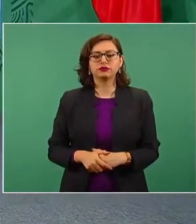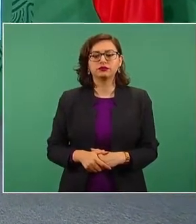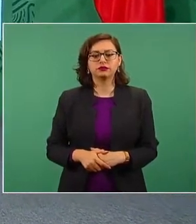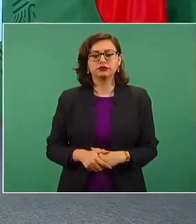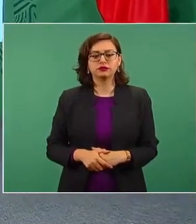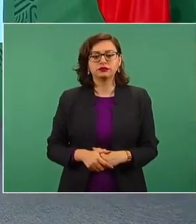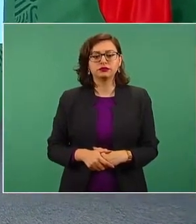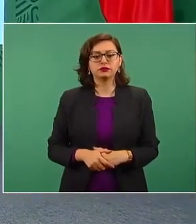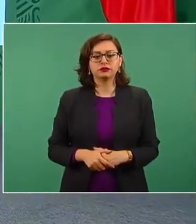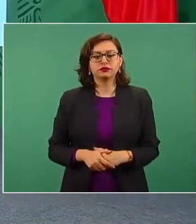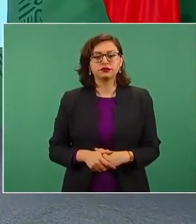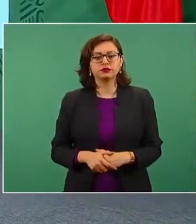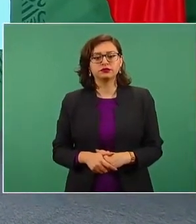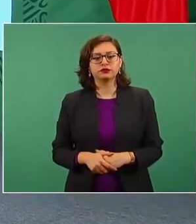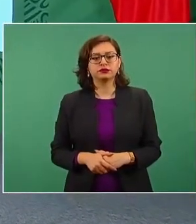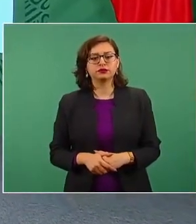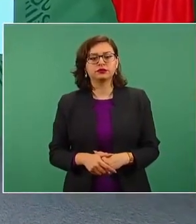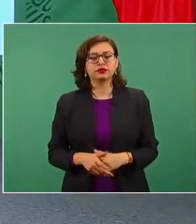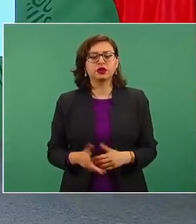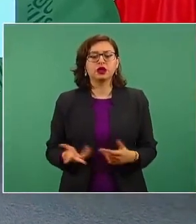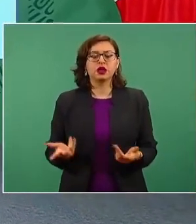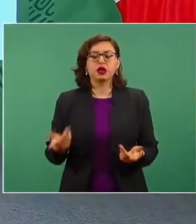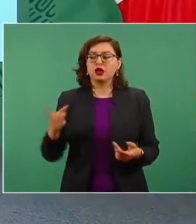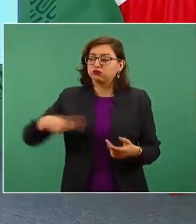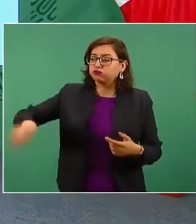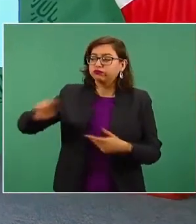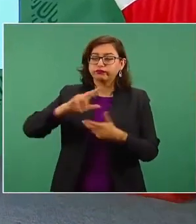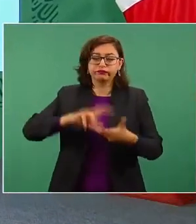reducir la violencia,